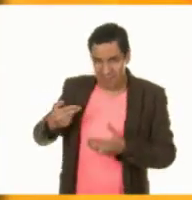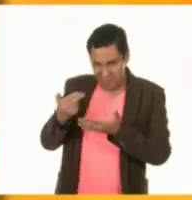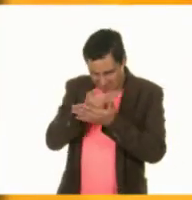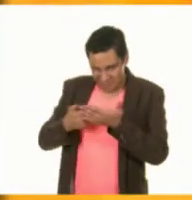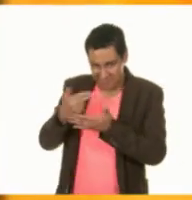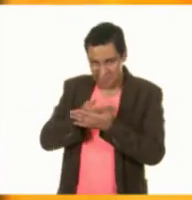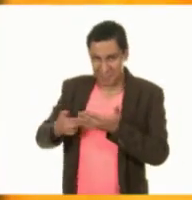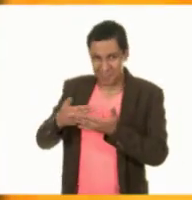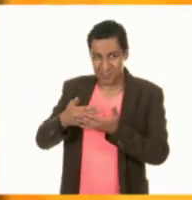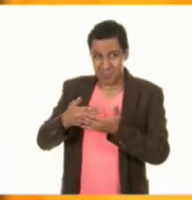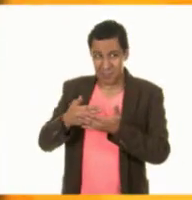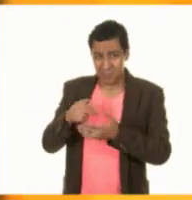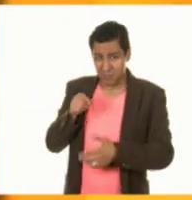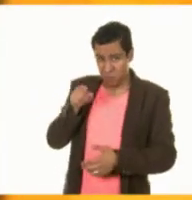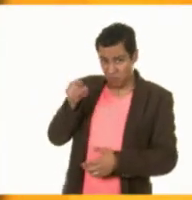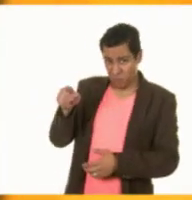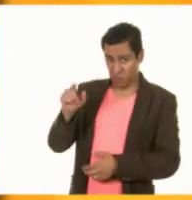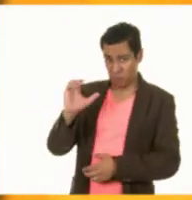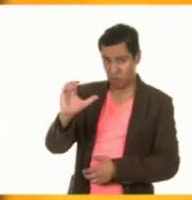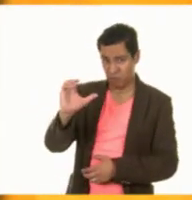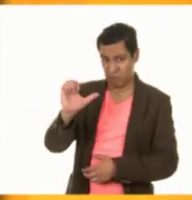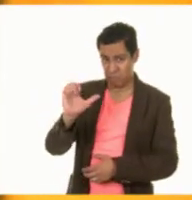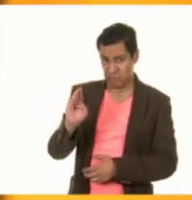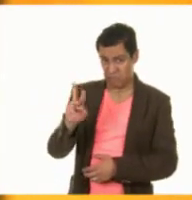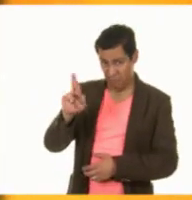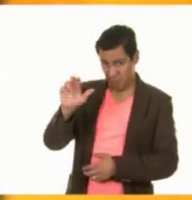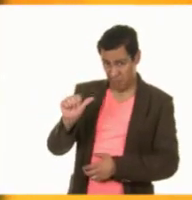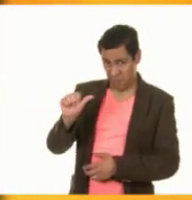¿Eres una cebra? No.